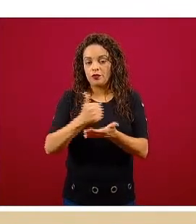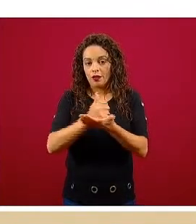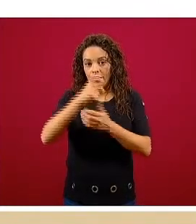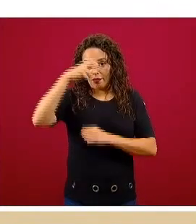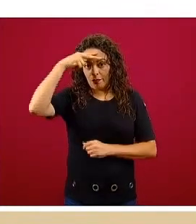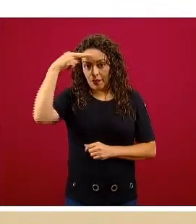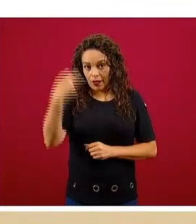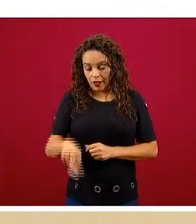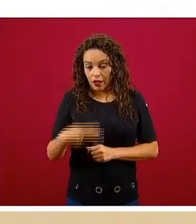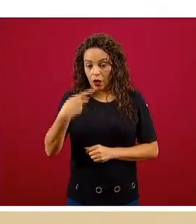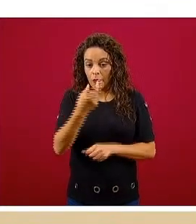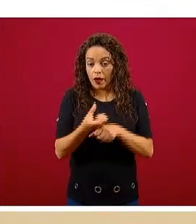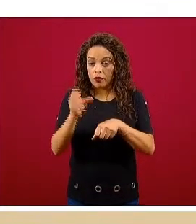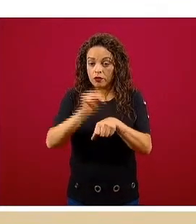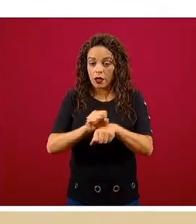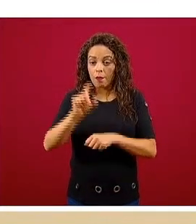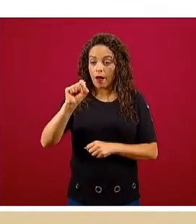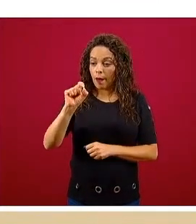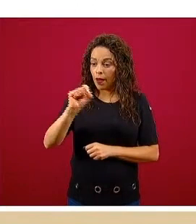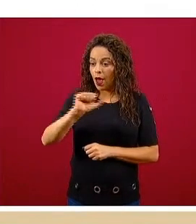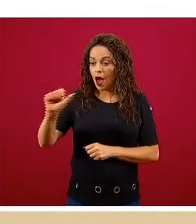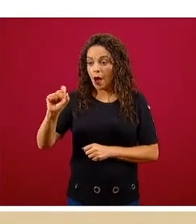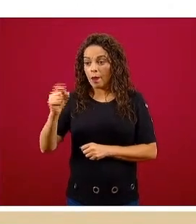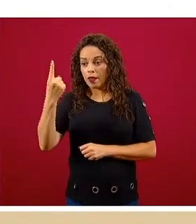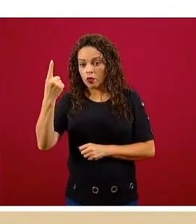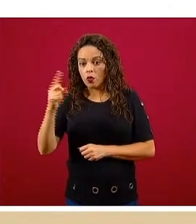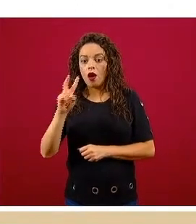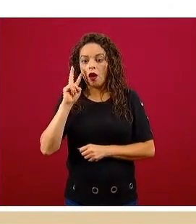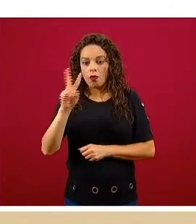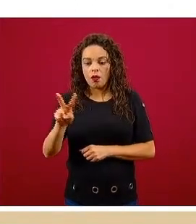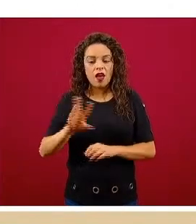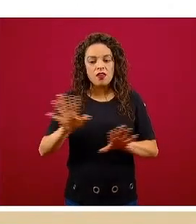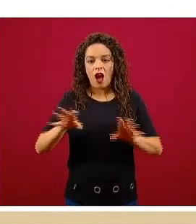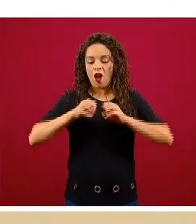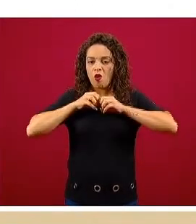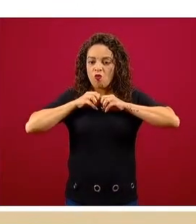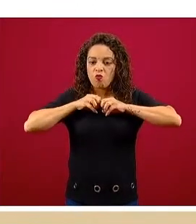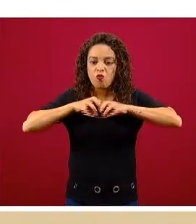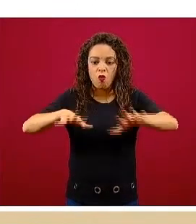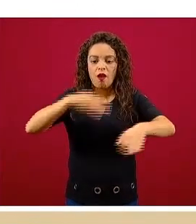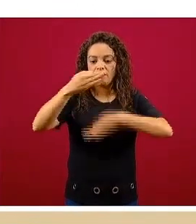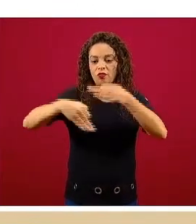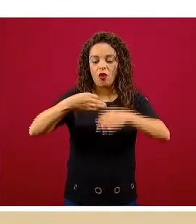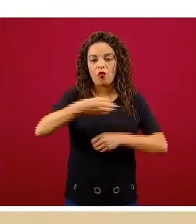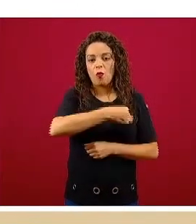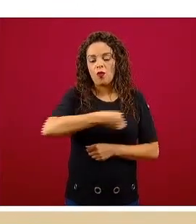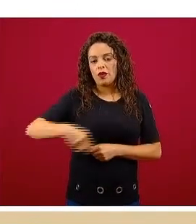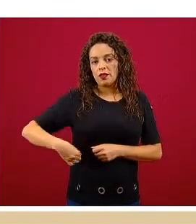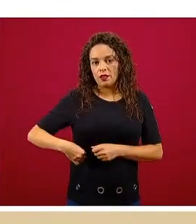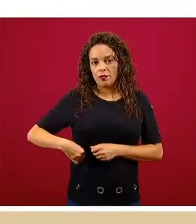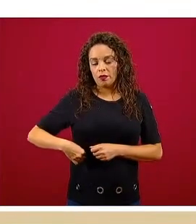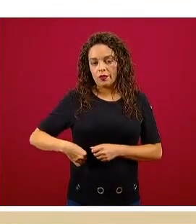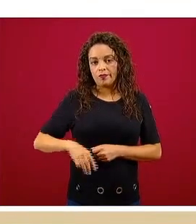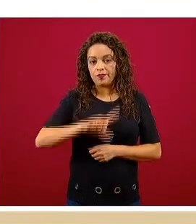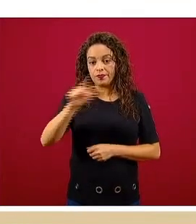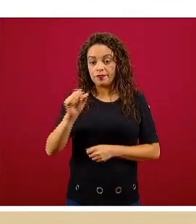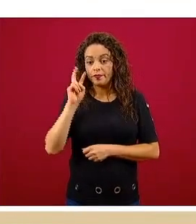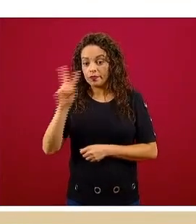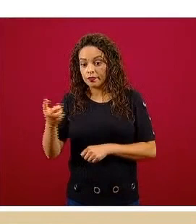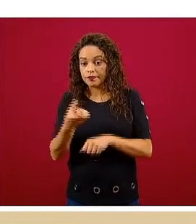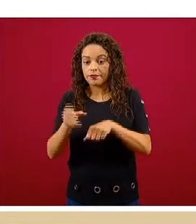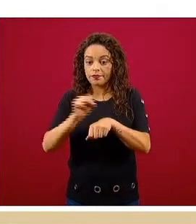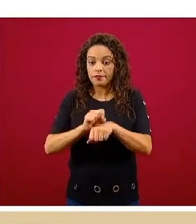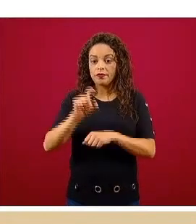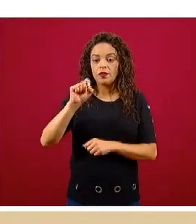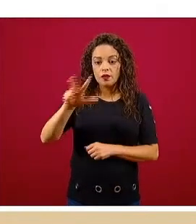de la semana 20-21 se dispersa prácticamente en la mayoría de todos los municipios. Semana 28, semana